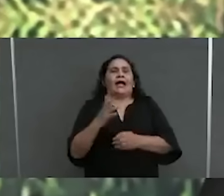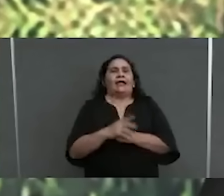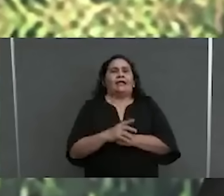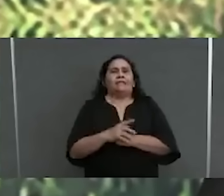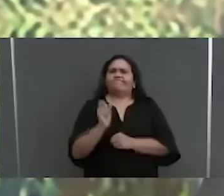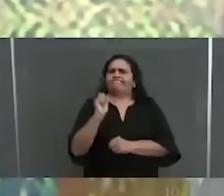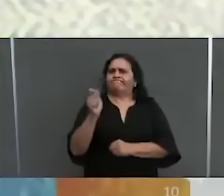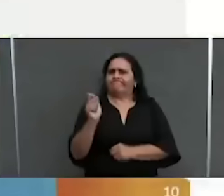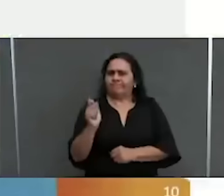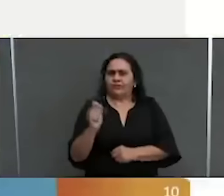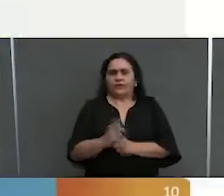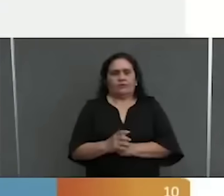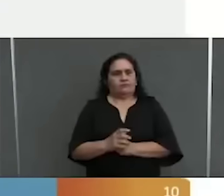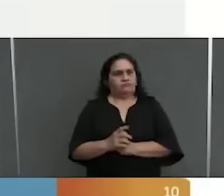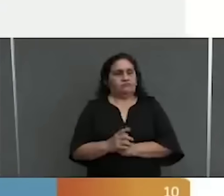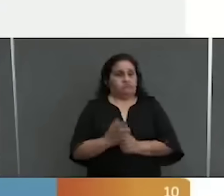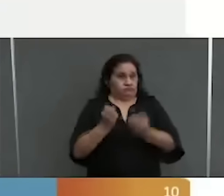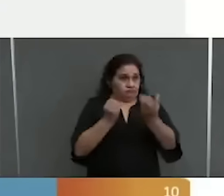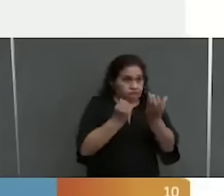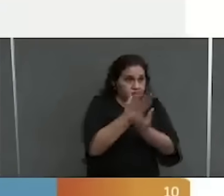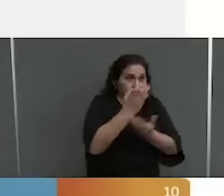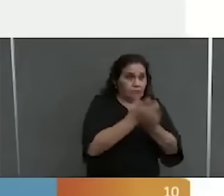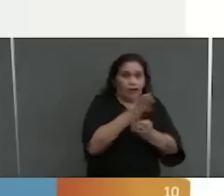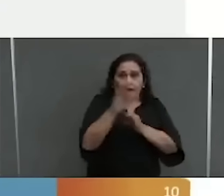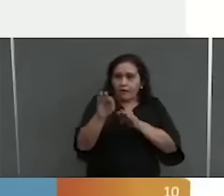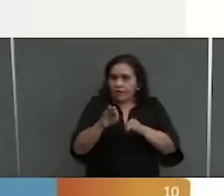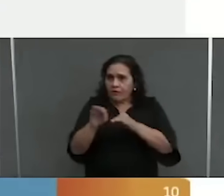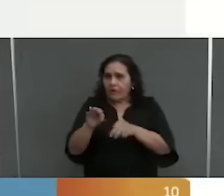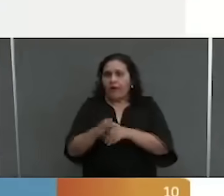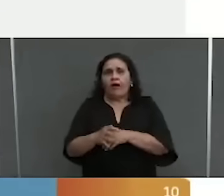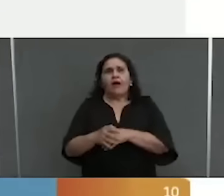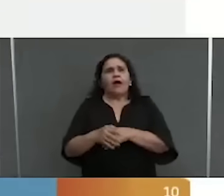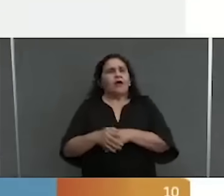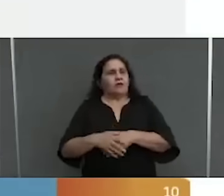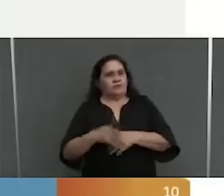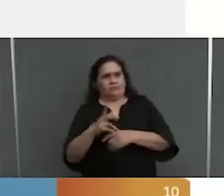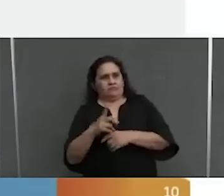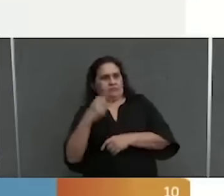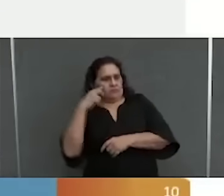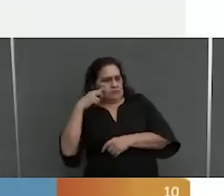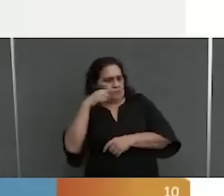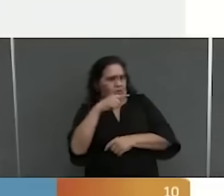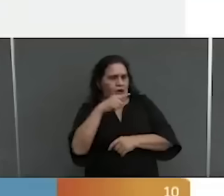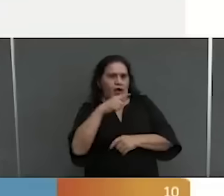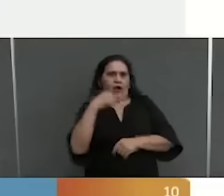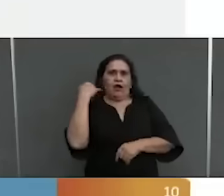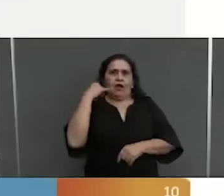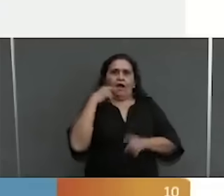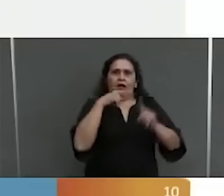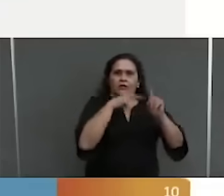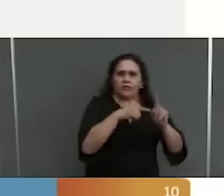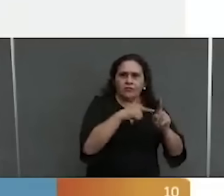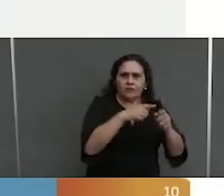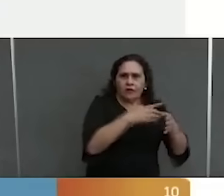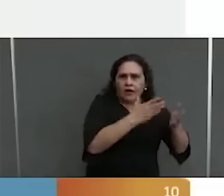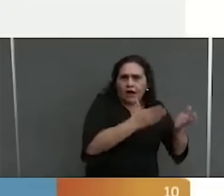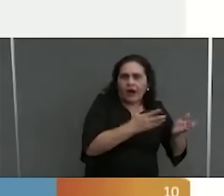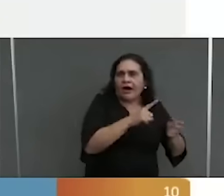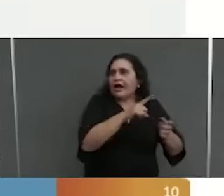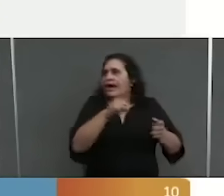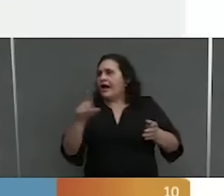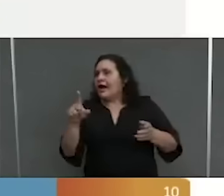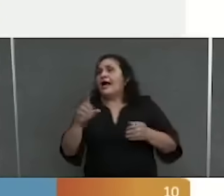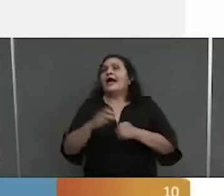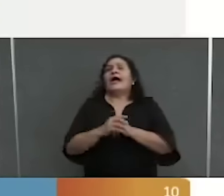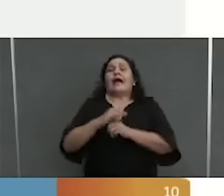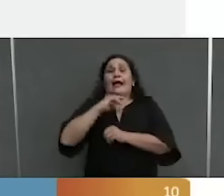ventajas competitivas, pues no solamente hace que vengan empresas que generan empleos formales, sino que también se ve reflejado en el bolsillo de las y los